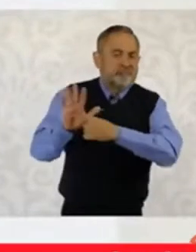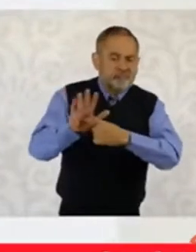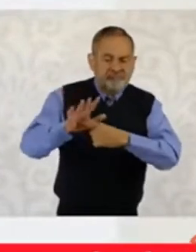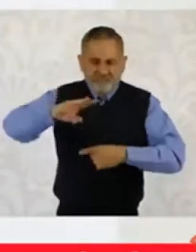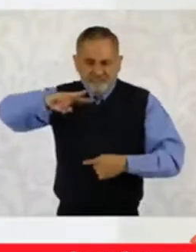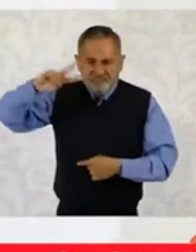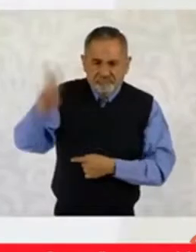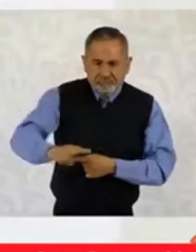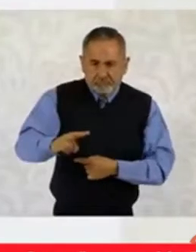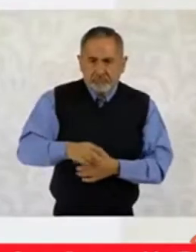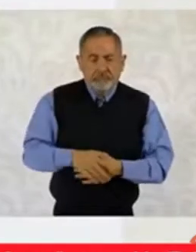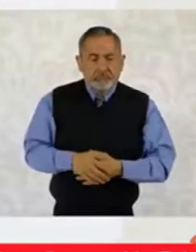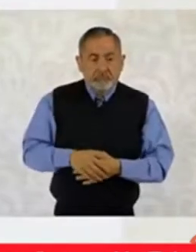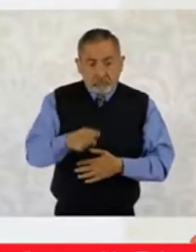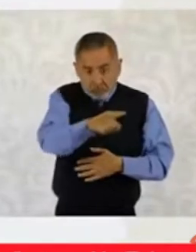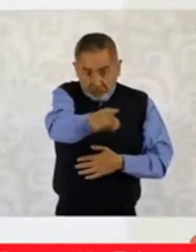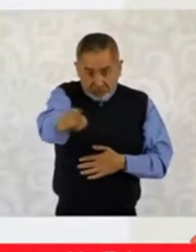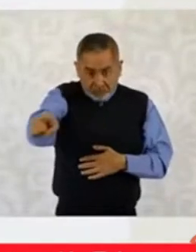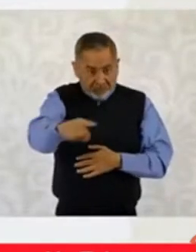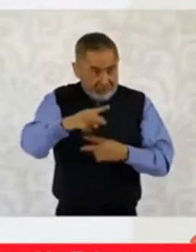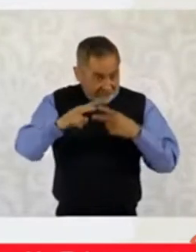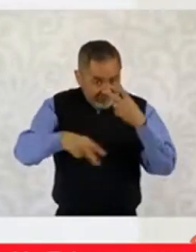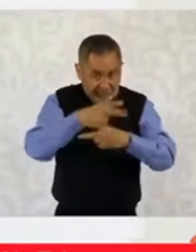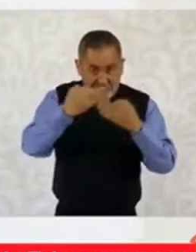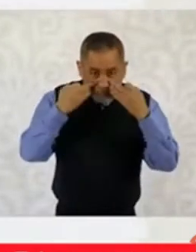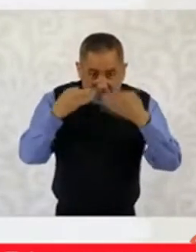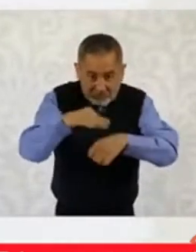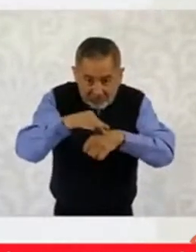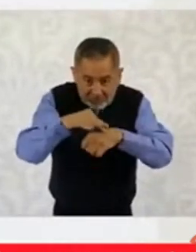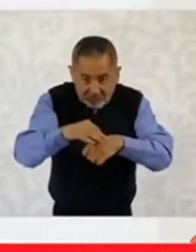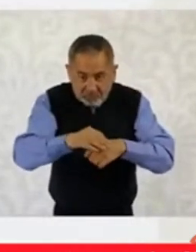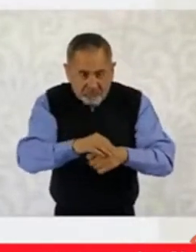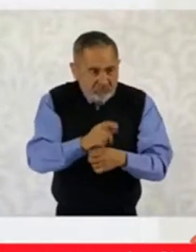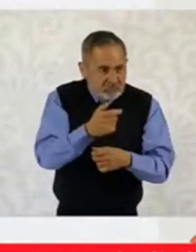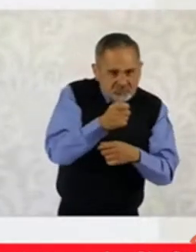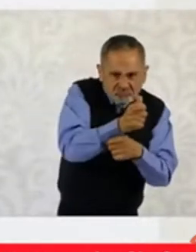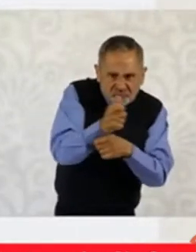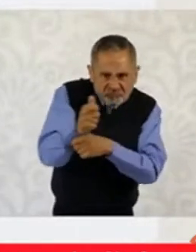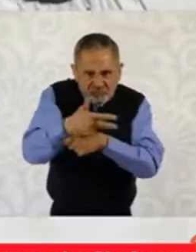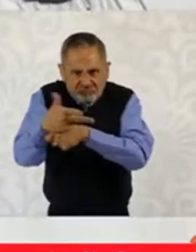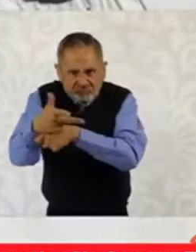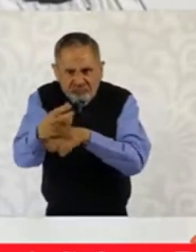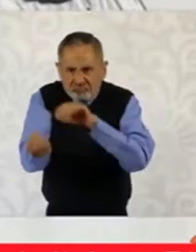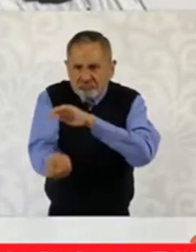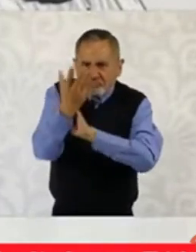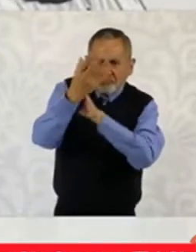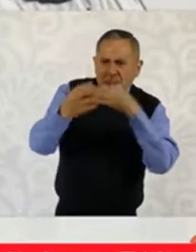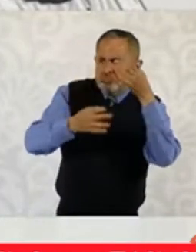Ustedes que estuvieron en el rancho vieron y reportaron, y qué bueno.